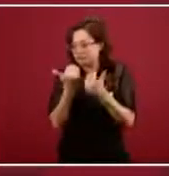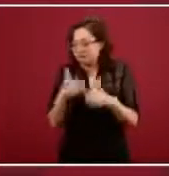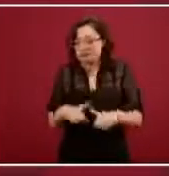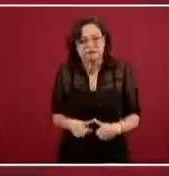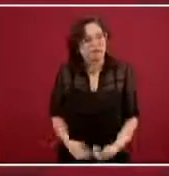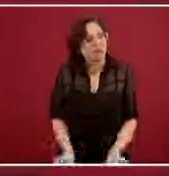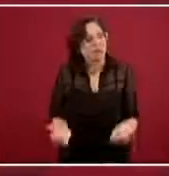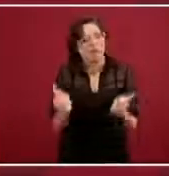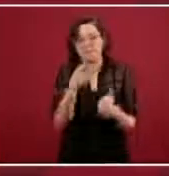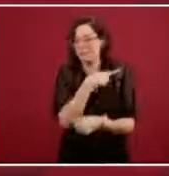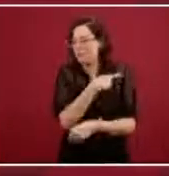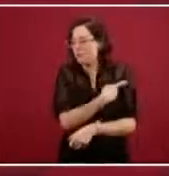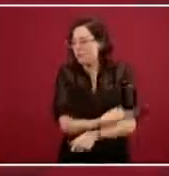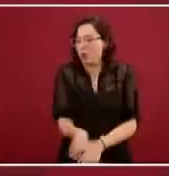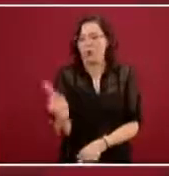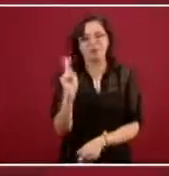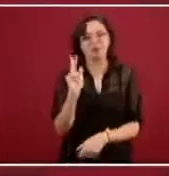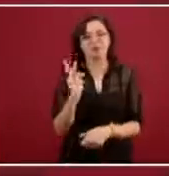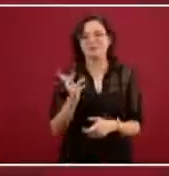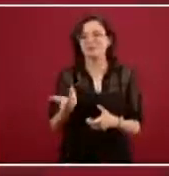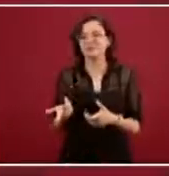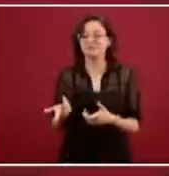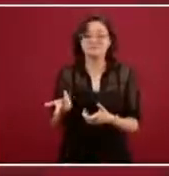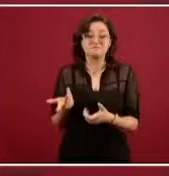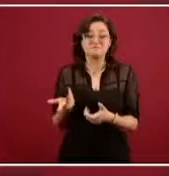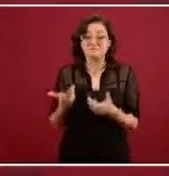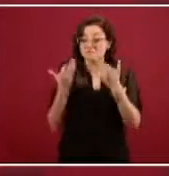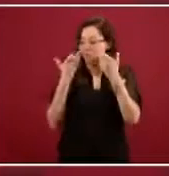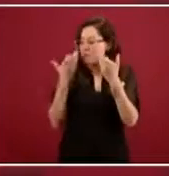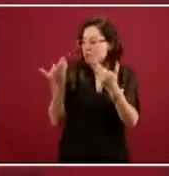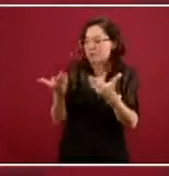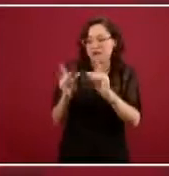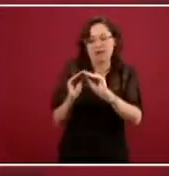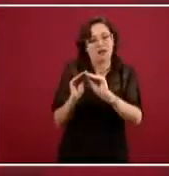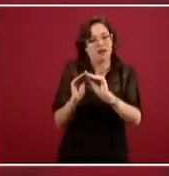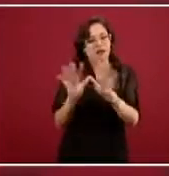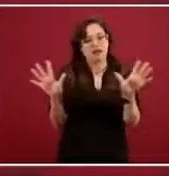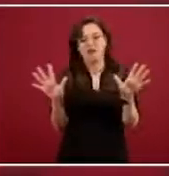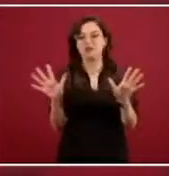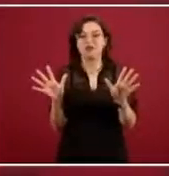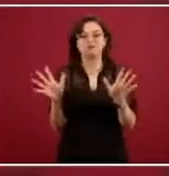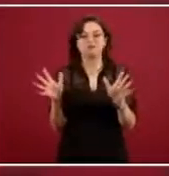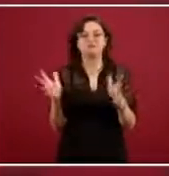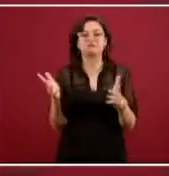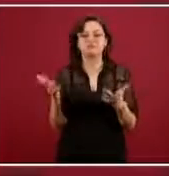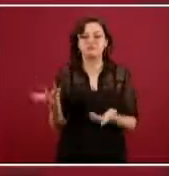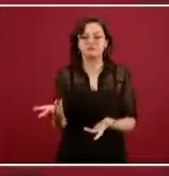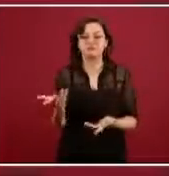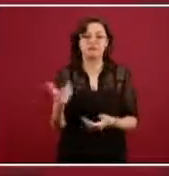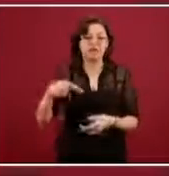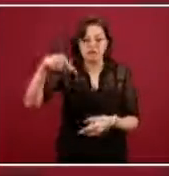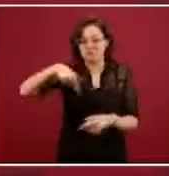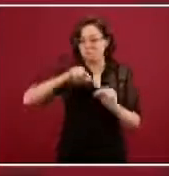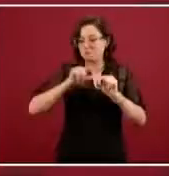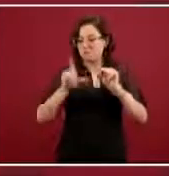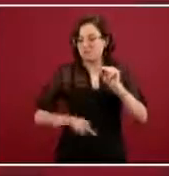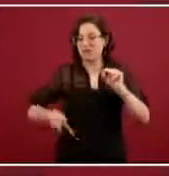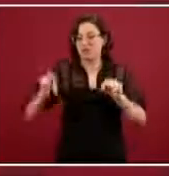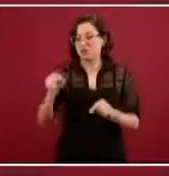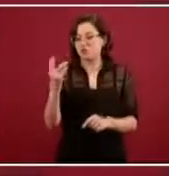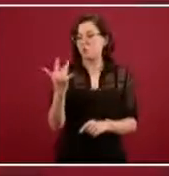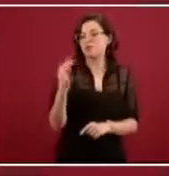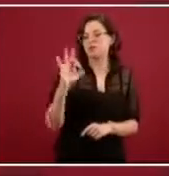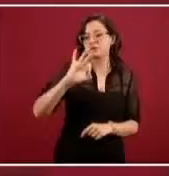pobreza. Hemos dicho prácticamente cualquier día que es notoriamente consistente que en México tengamos la mitad